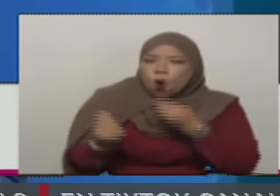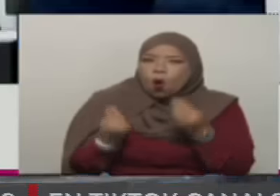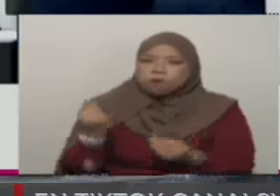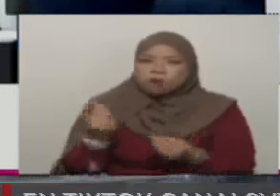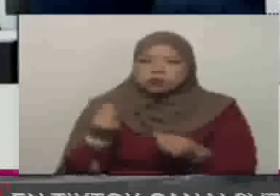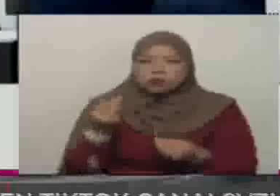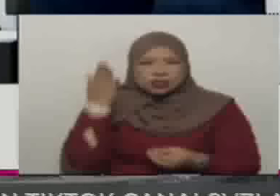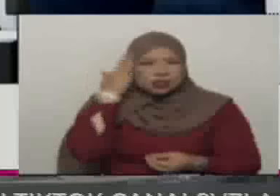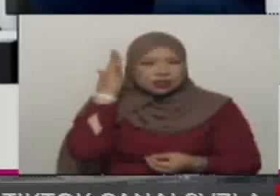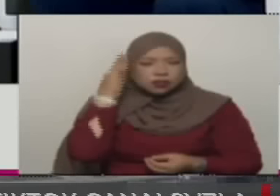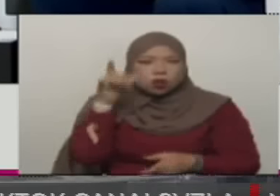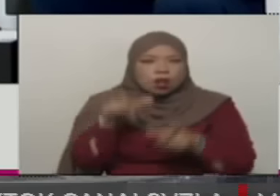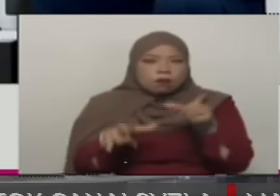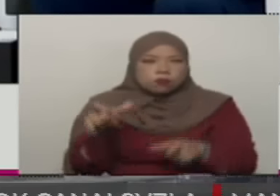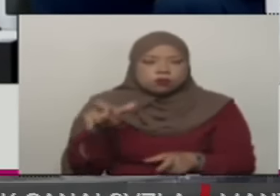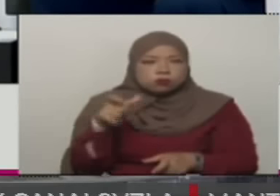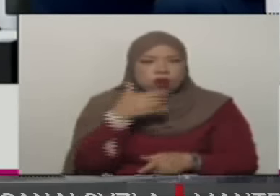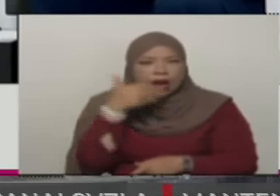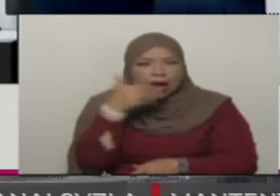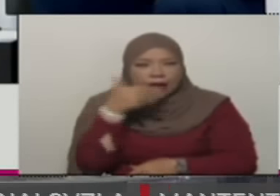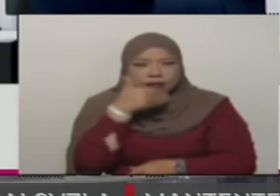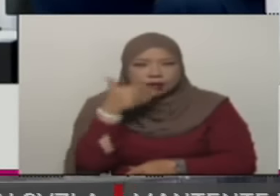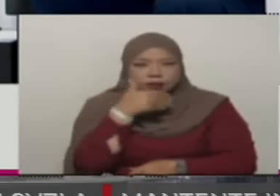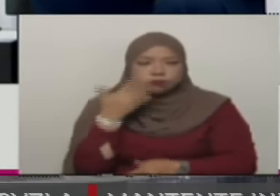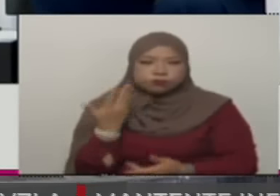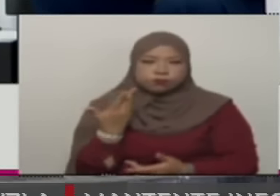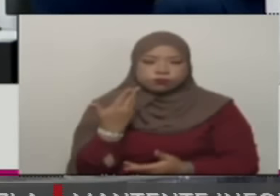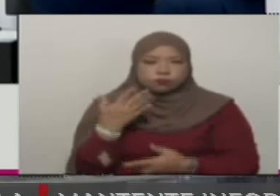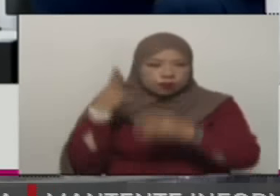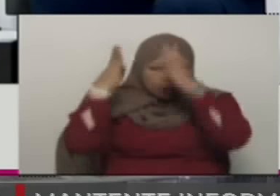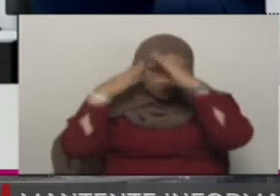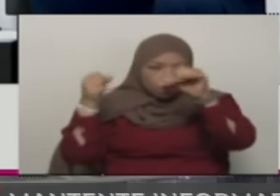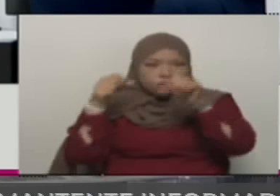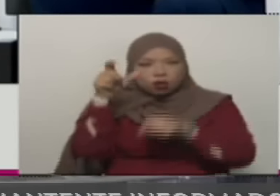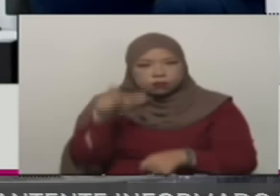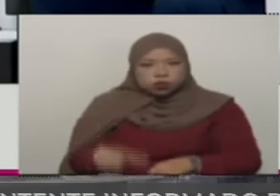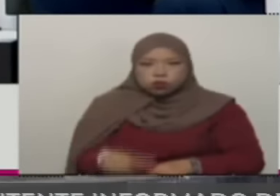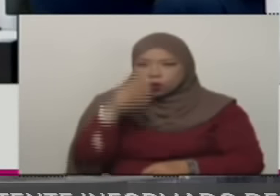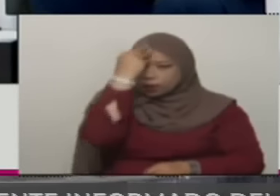¿Qué reacción ha habido hoy con la carta del señor, el embajador González Urrutia?